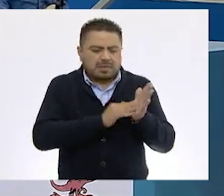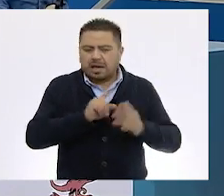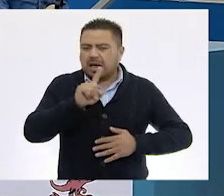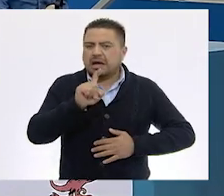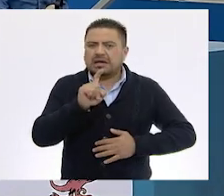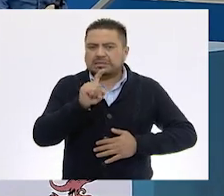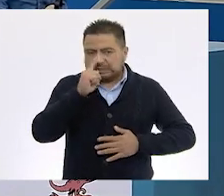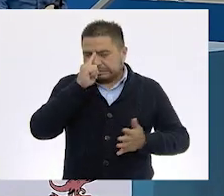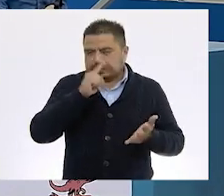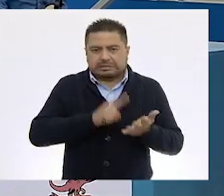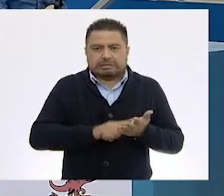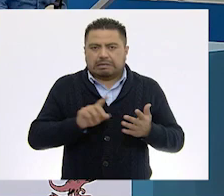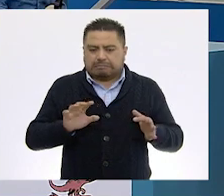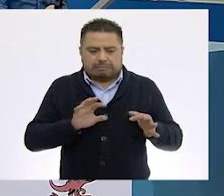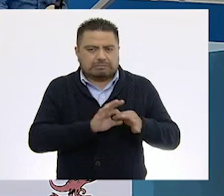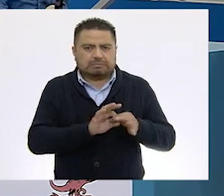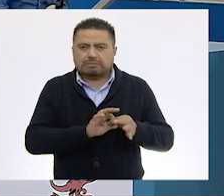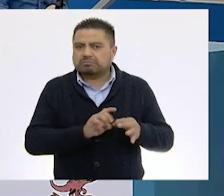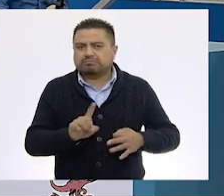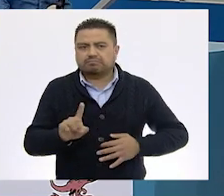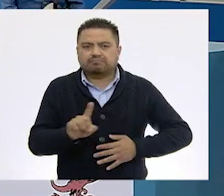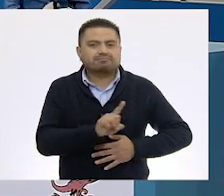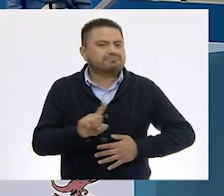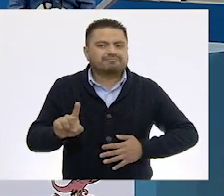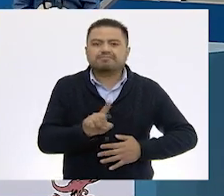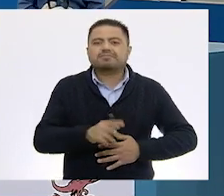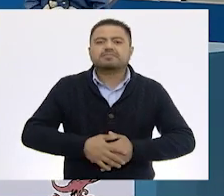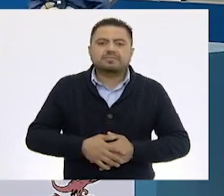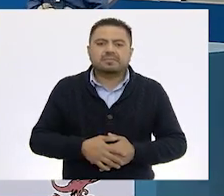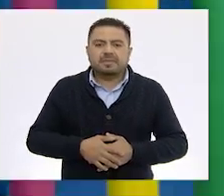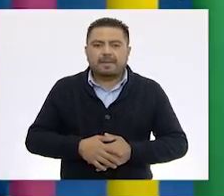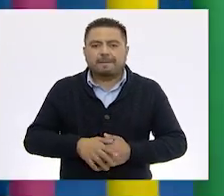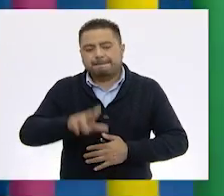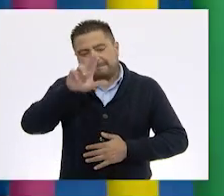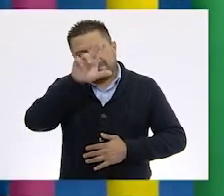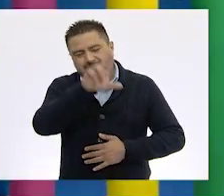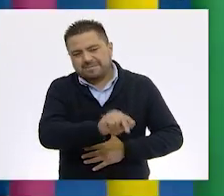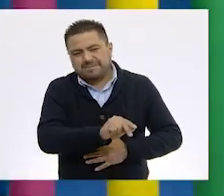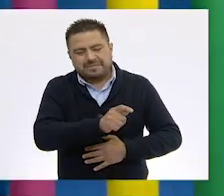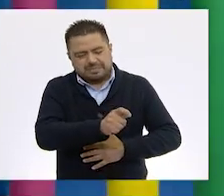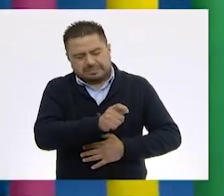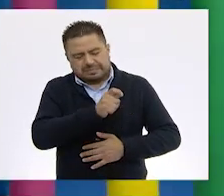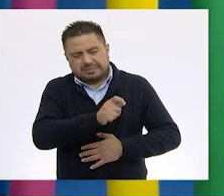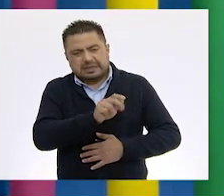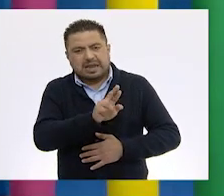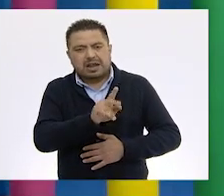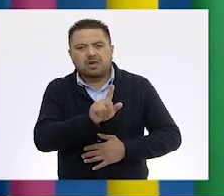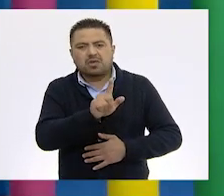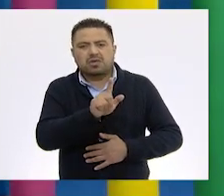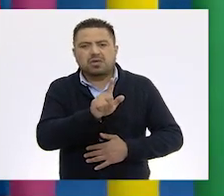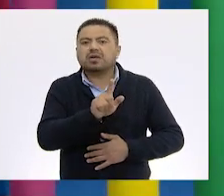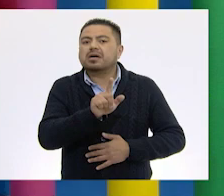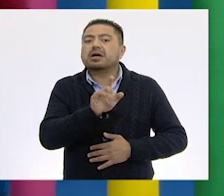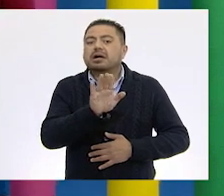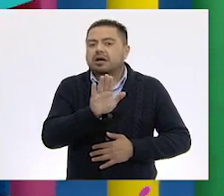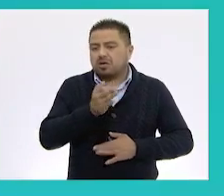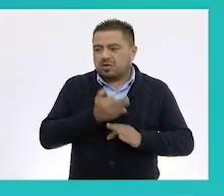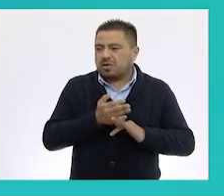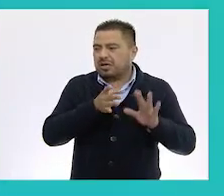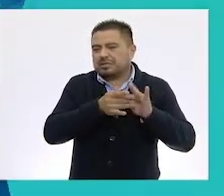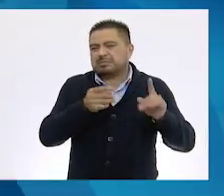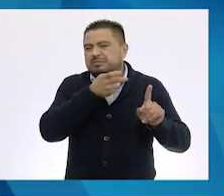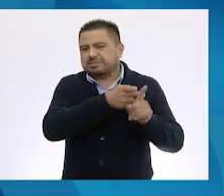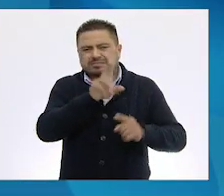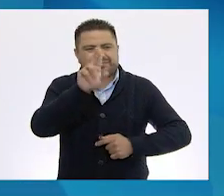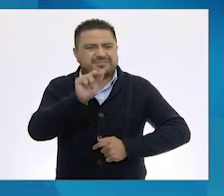agua creo que no se llevan muy bien, inspector Raulito. No, inspector Raulito, no son esas fuentes de las que estamos hablando.